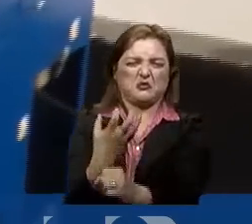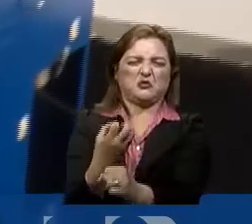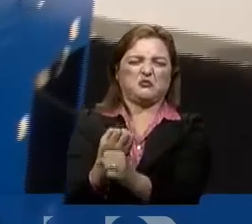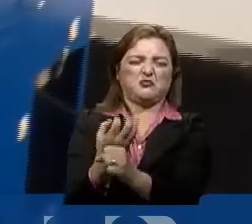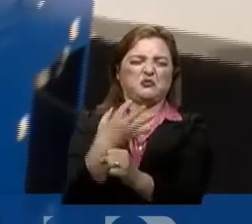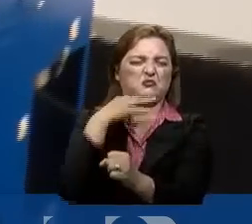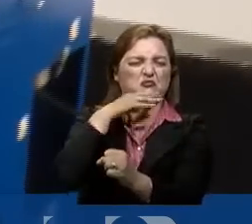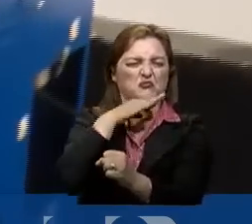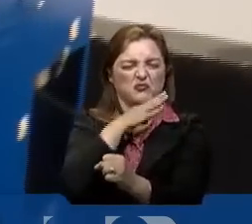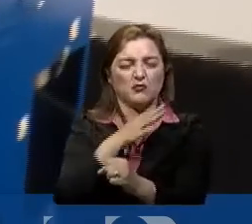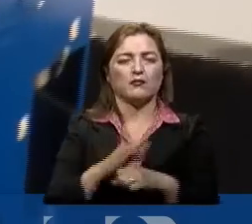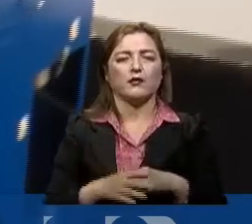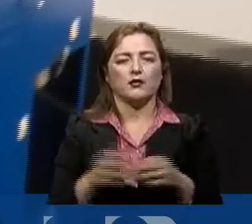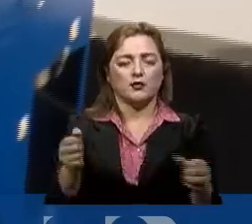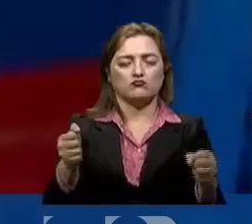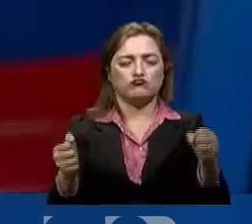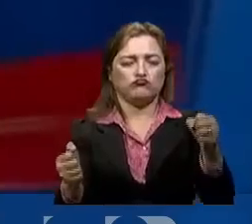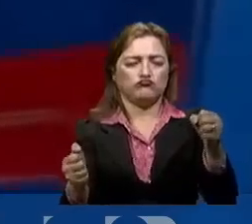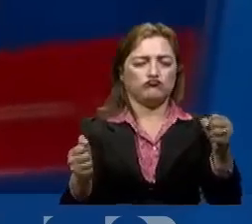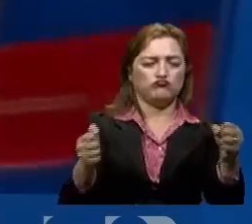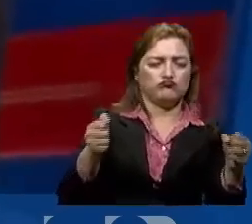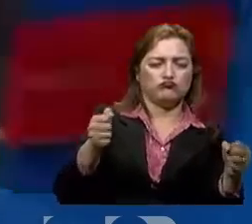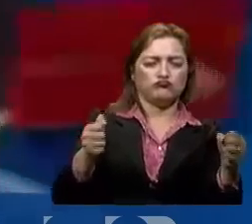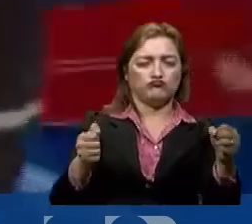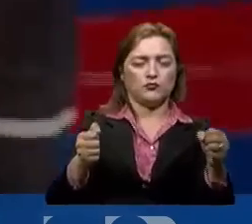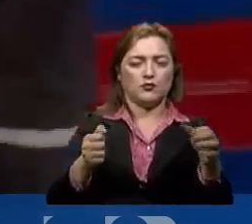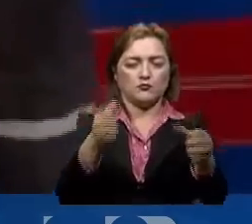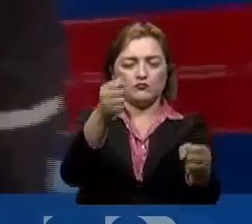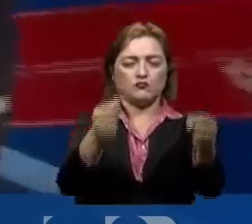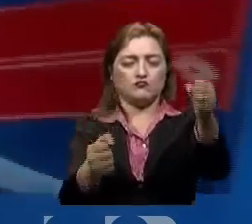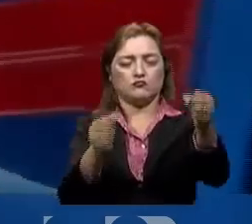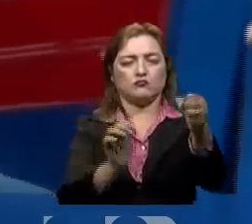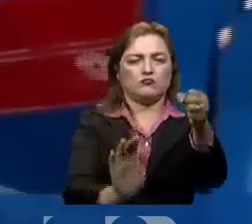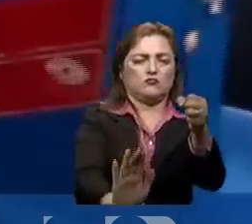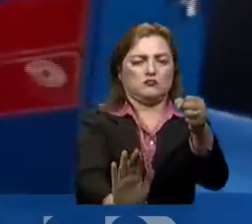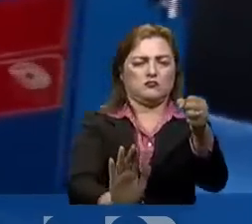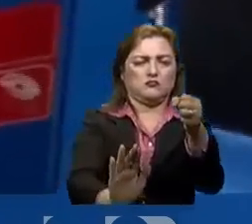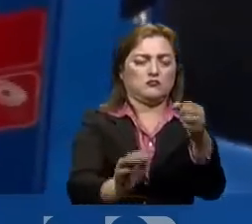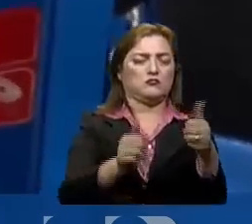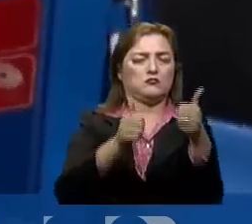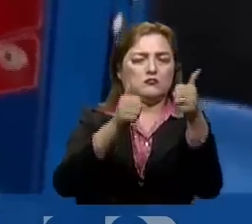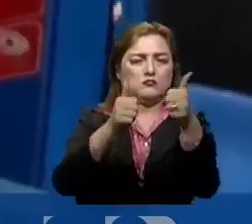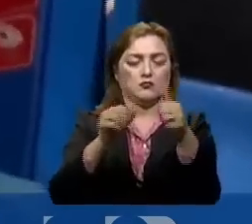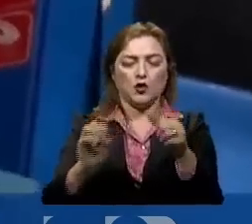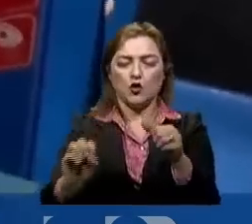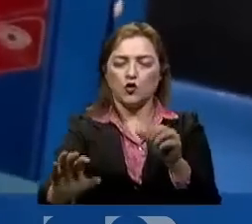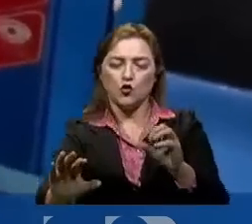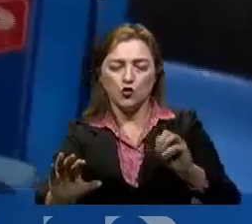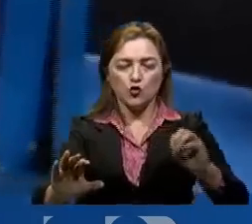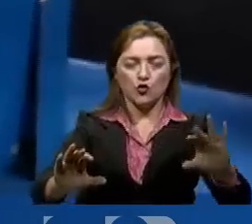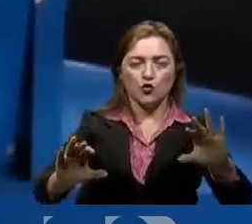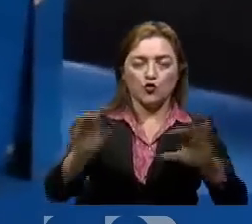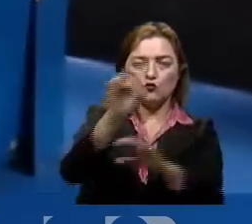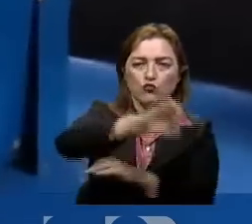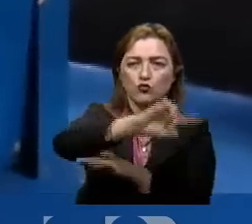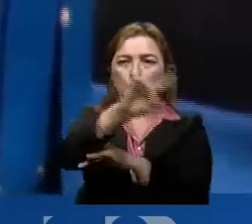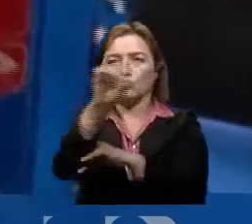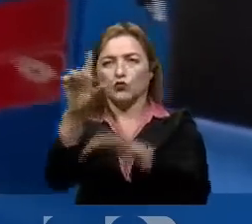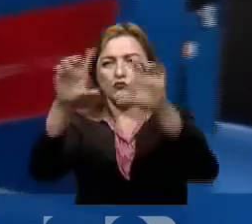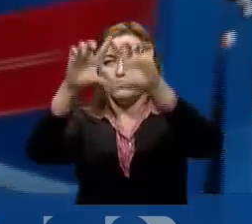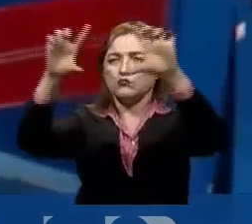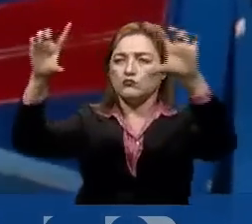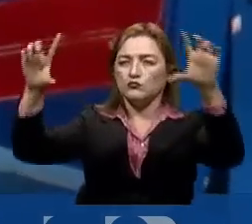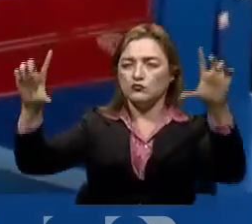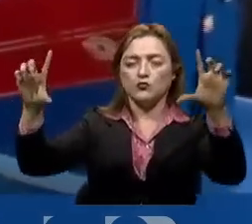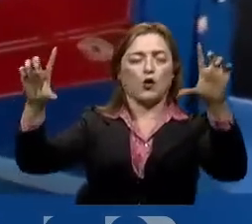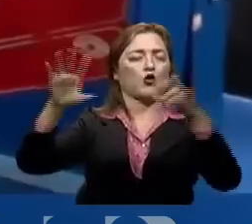ejemplo, balanceo, alineación, el tema de frenos, la iluminación, parabrisas, fallas mecánicas exteriores, se